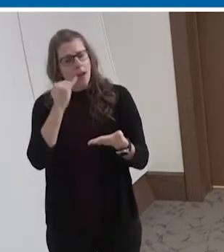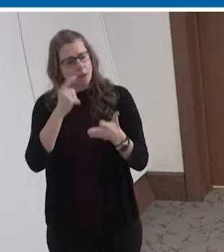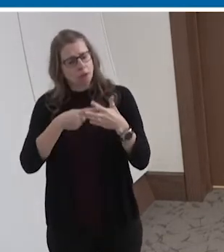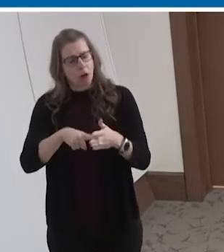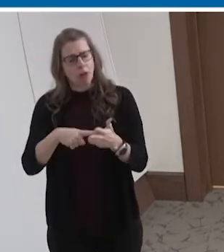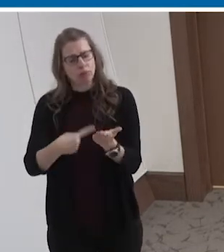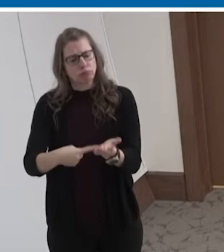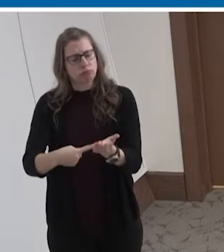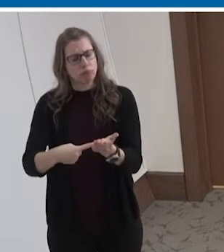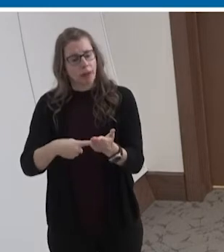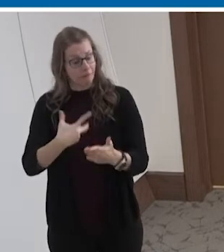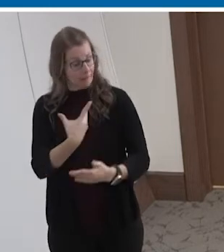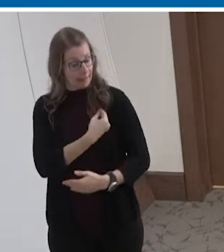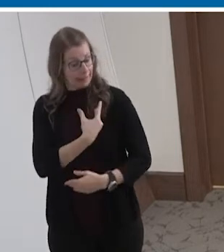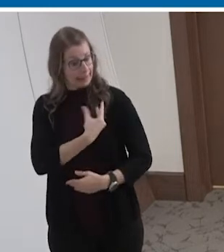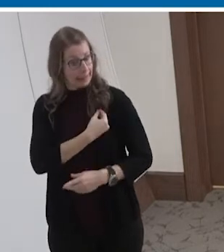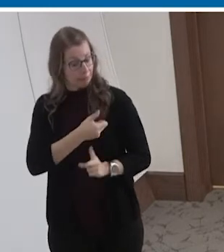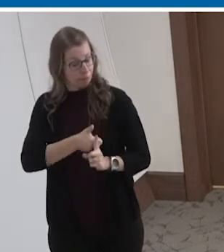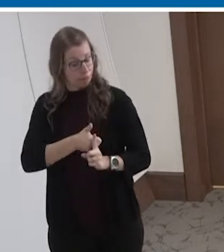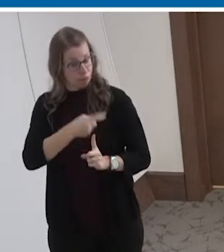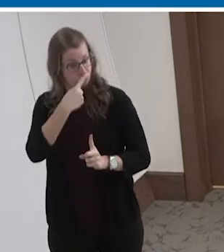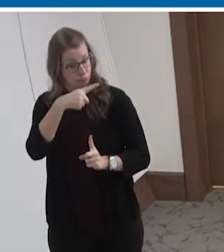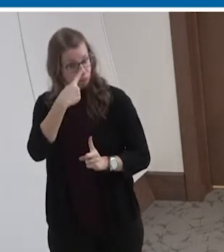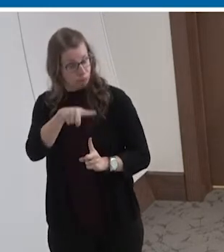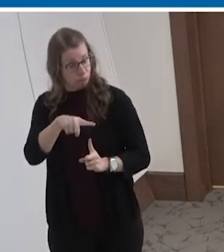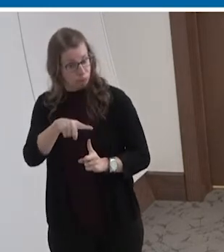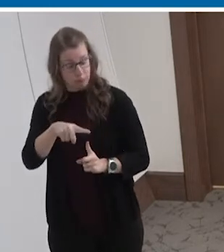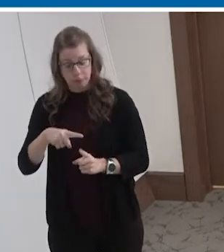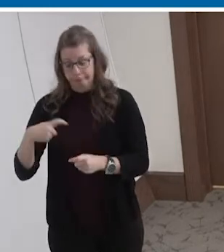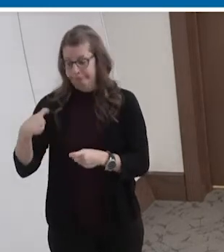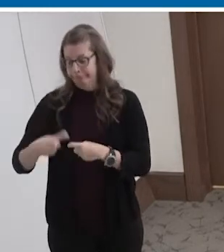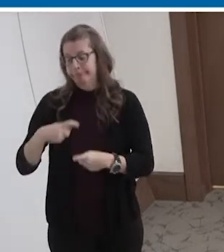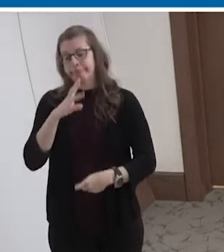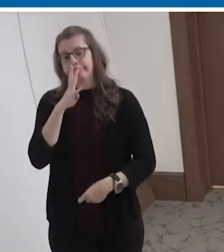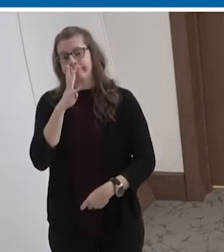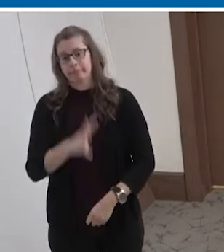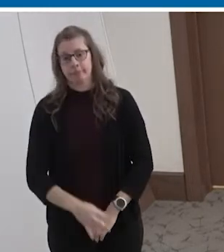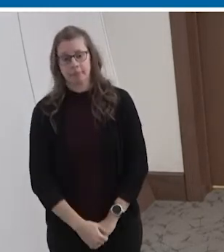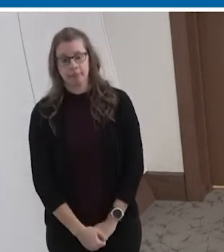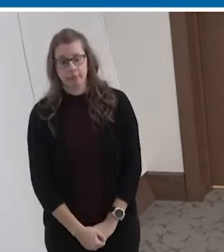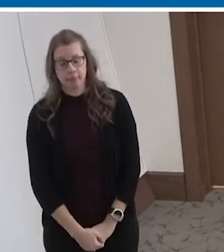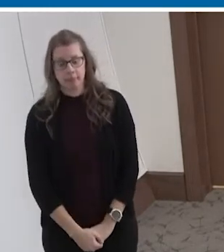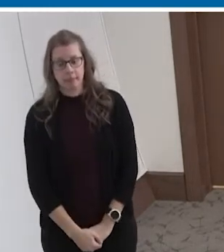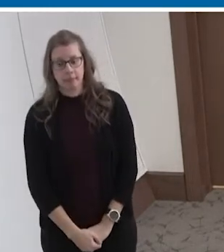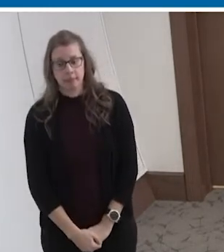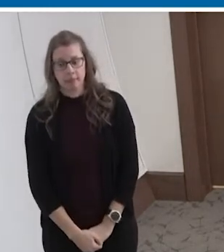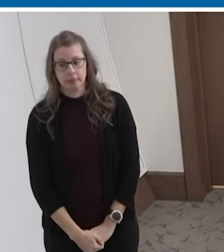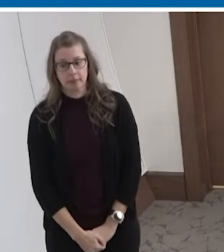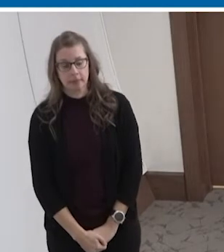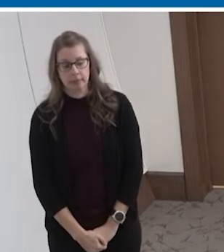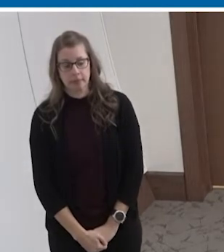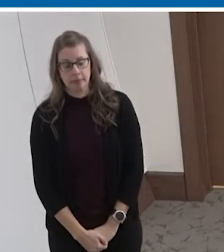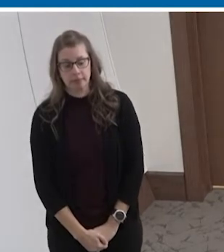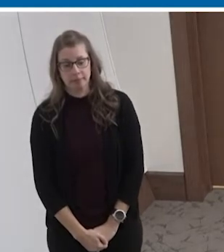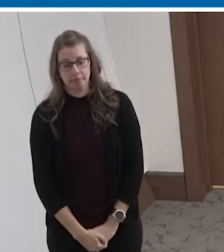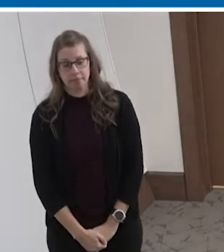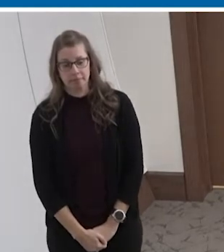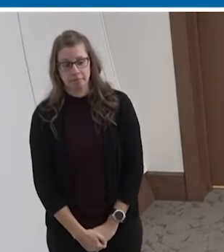about the vaccine. Ya, quiero que hable un poco más acerca de la vacuna.